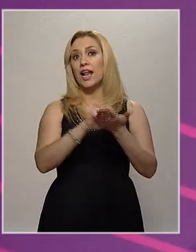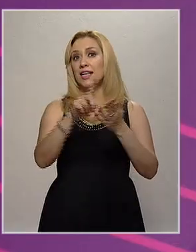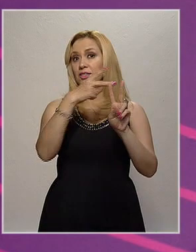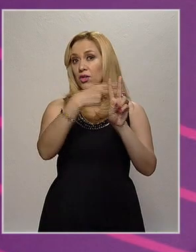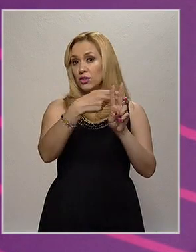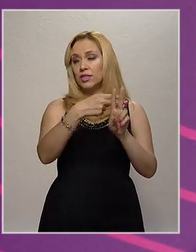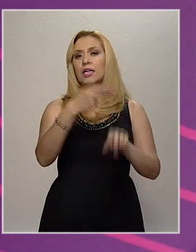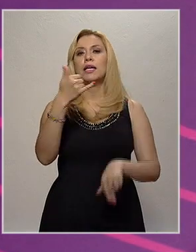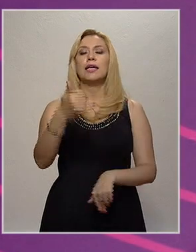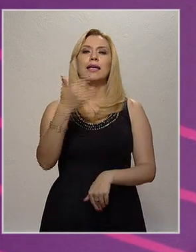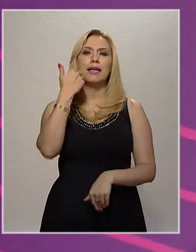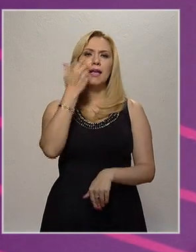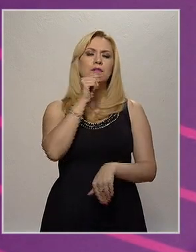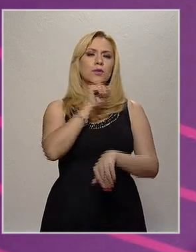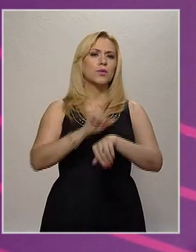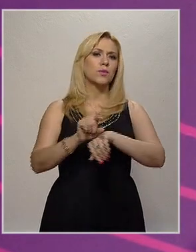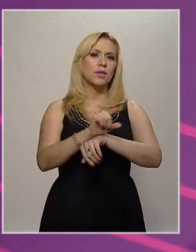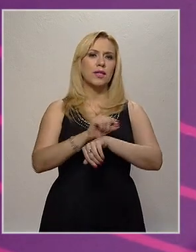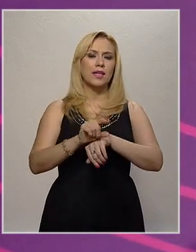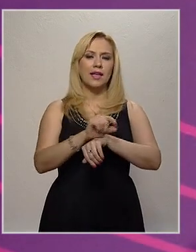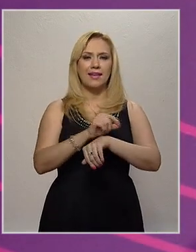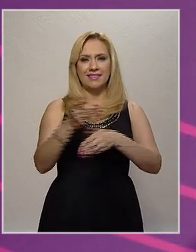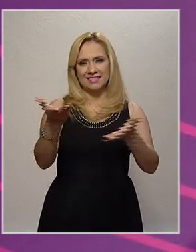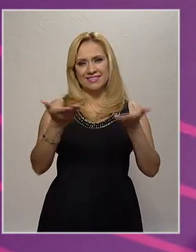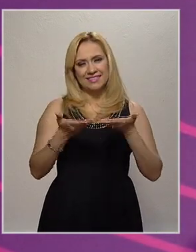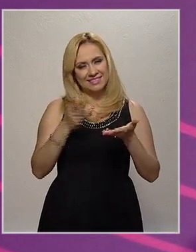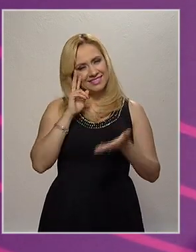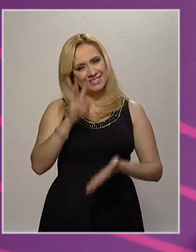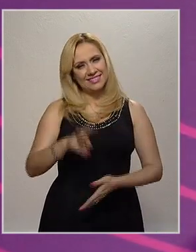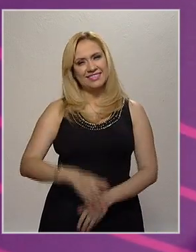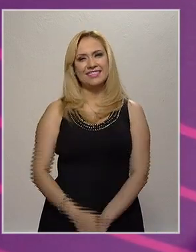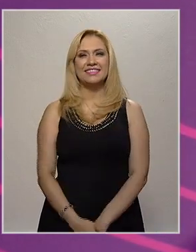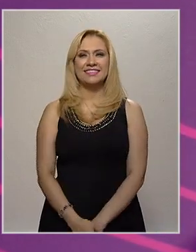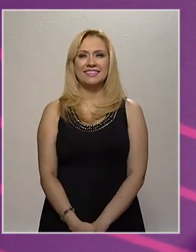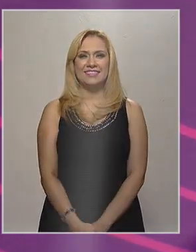y seguirme en mi cuenta de Twitter, rniembro1. Ya volvemos.